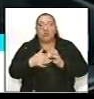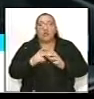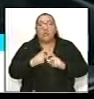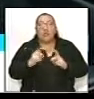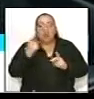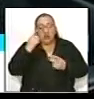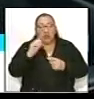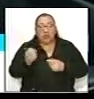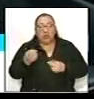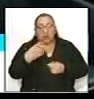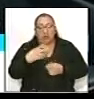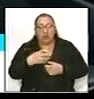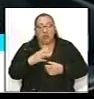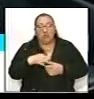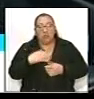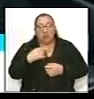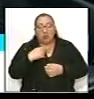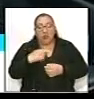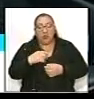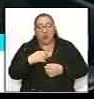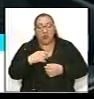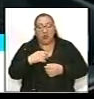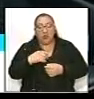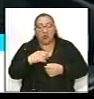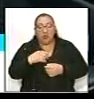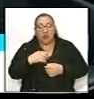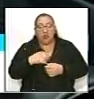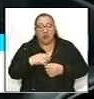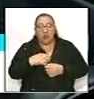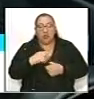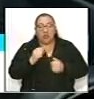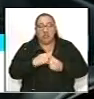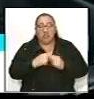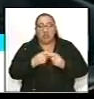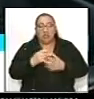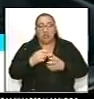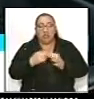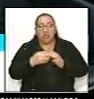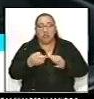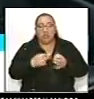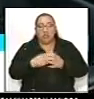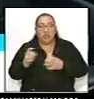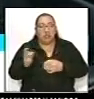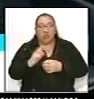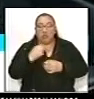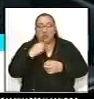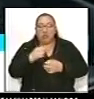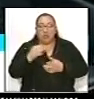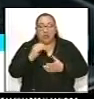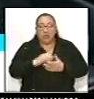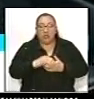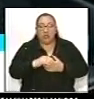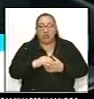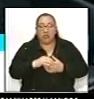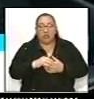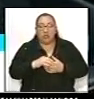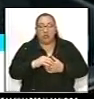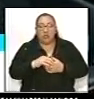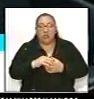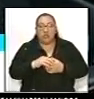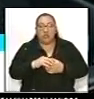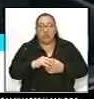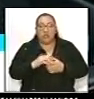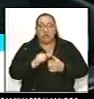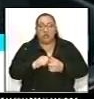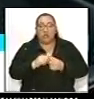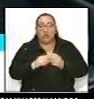Según la interpretación, puede estar, puede no estar. Y la interpretación que se está dando es que no están incluidas dentro del programa